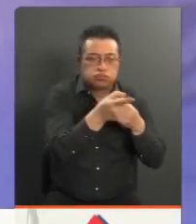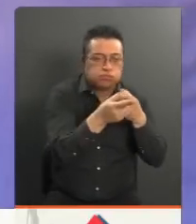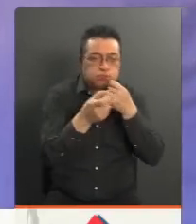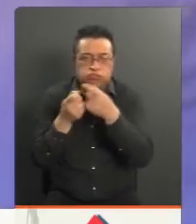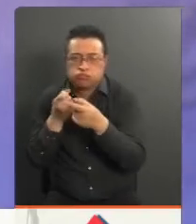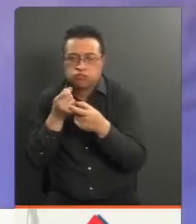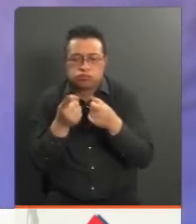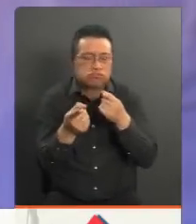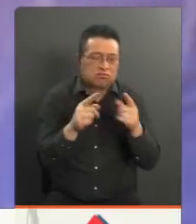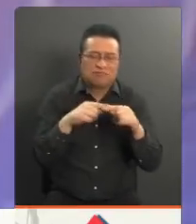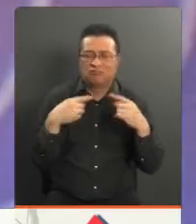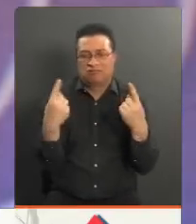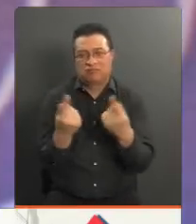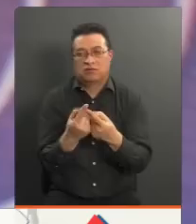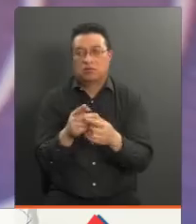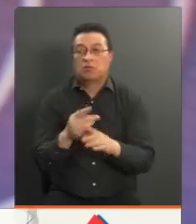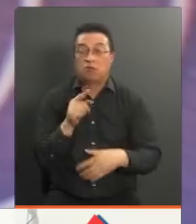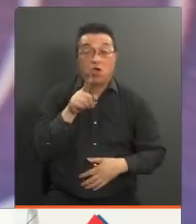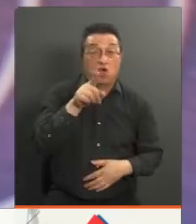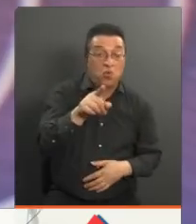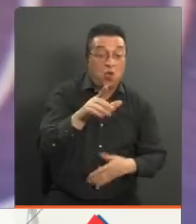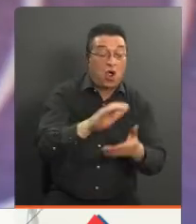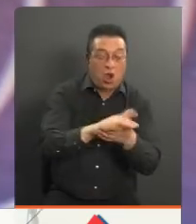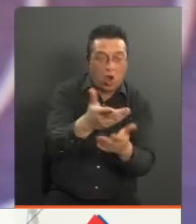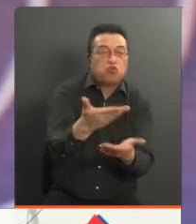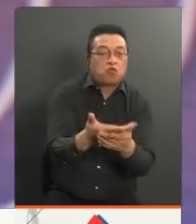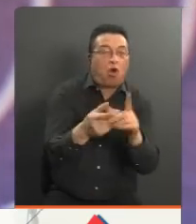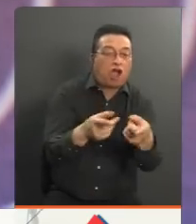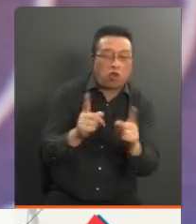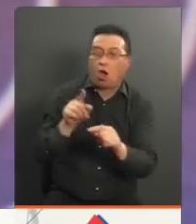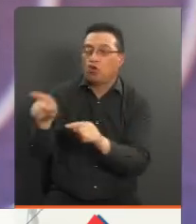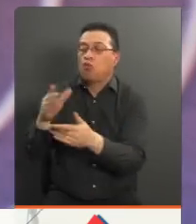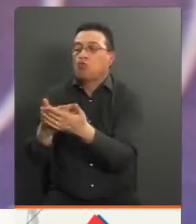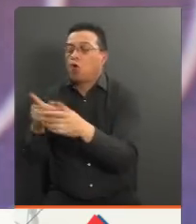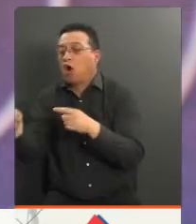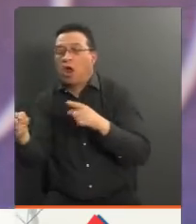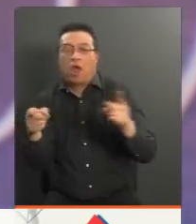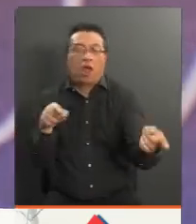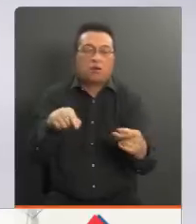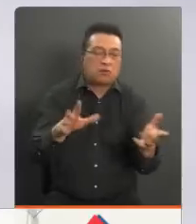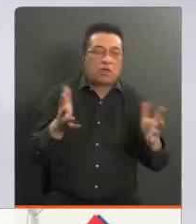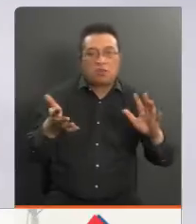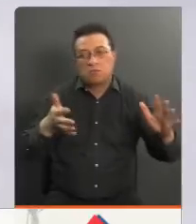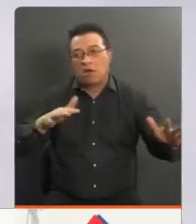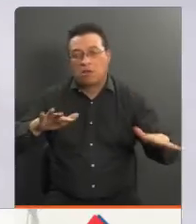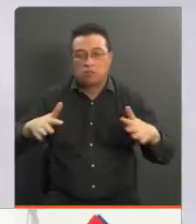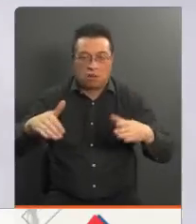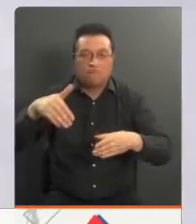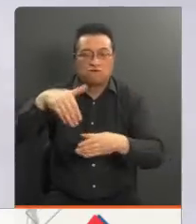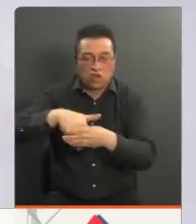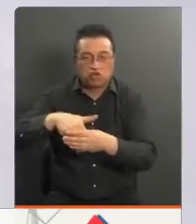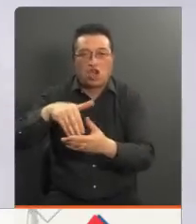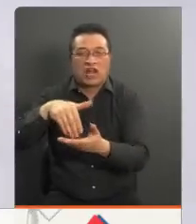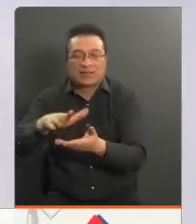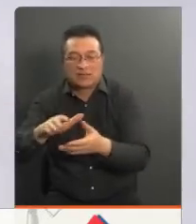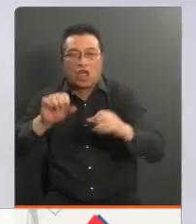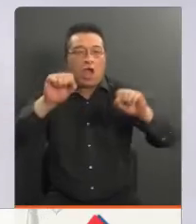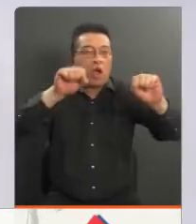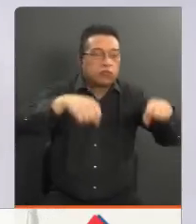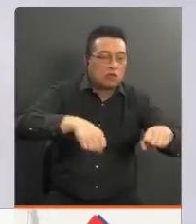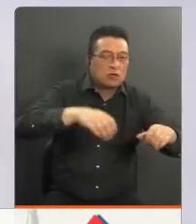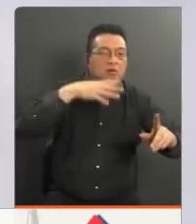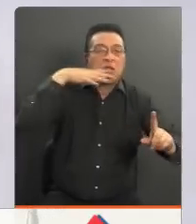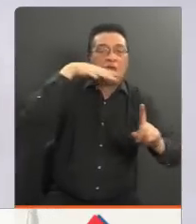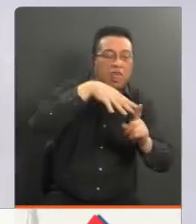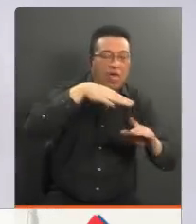incumbentes. ¿Te conviene esto? No, es que tú te conviene esto y por lo tanto está más o menos votando, rechazando, aprobando o criticando